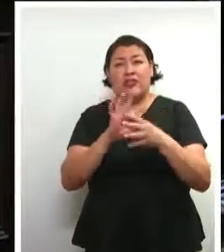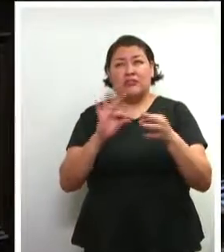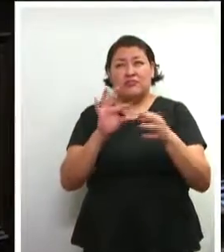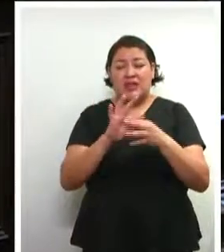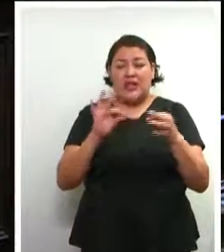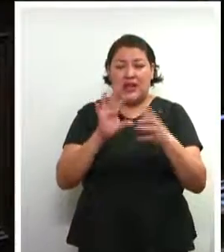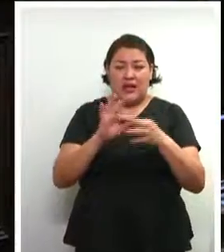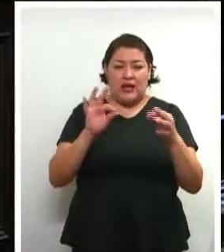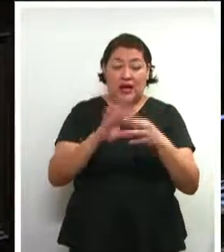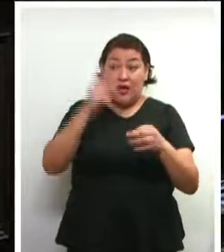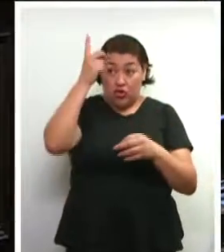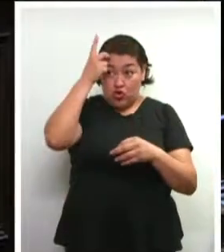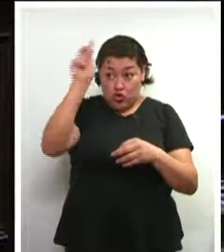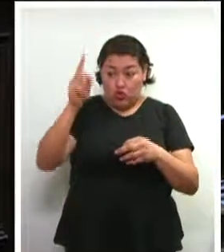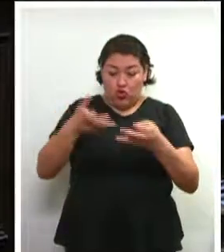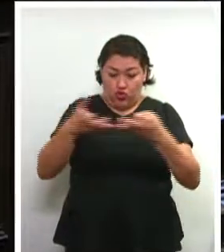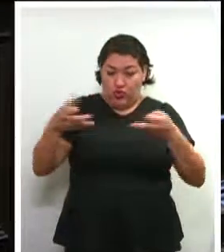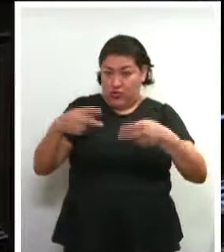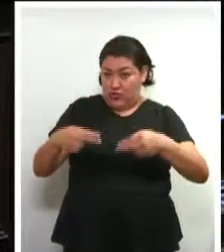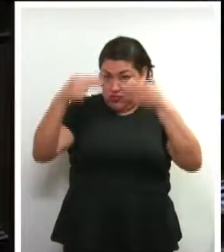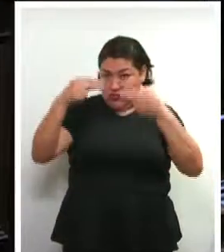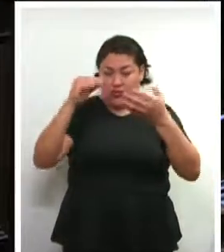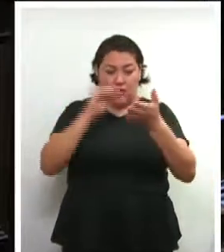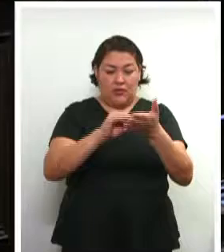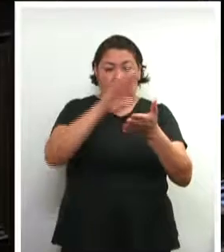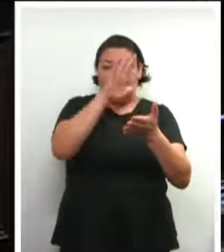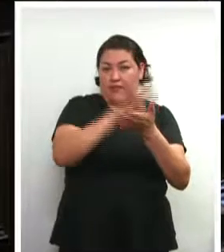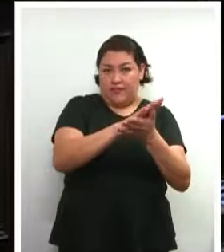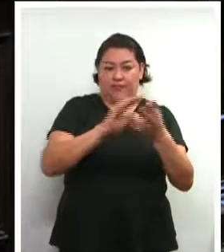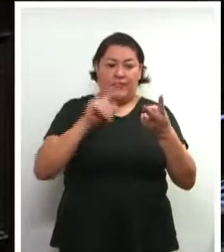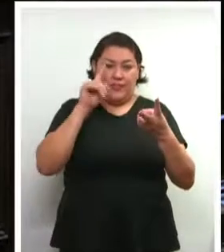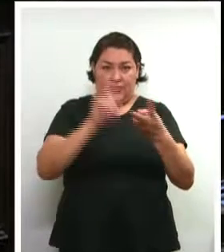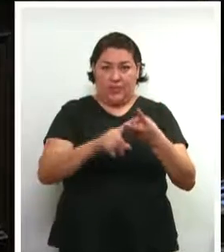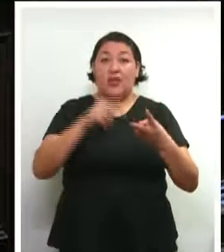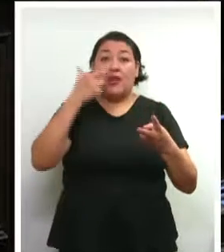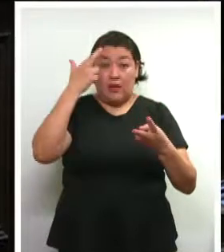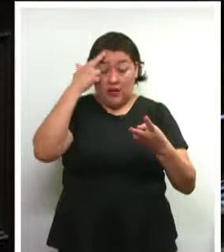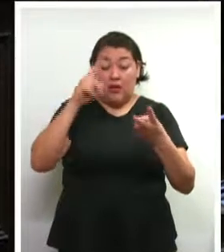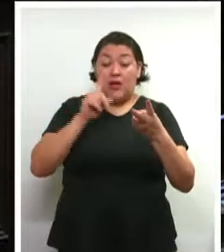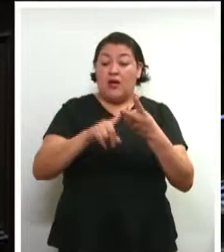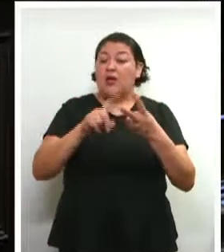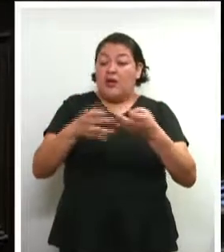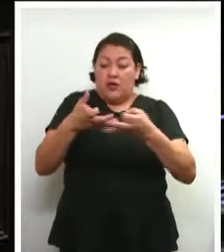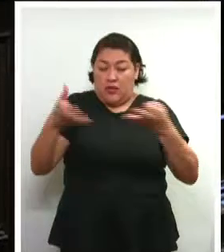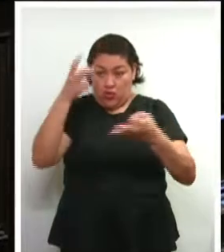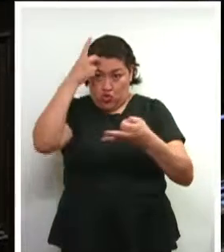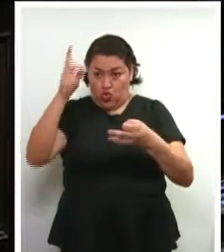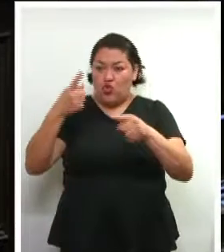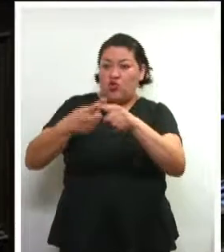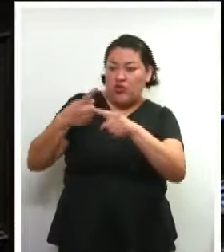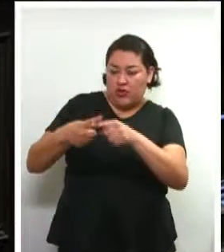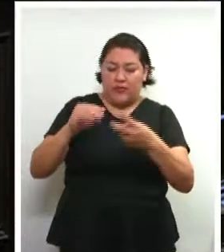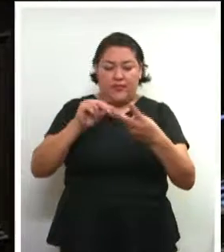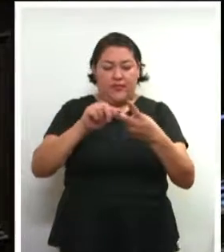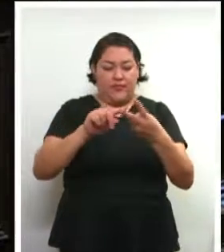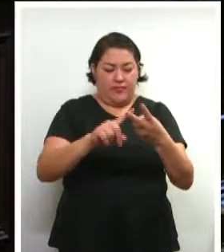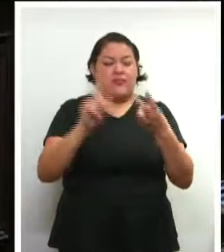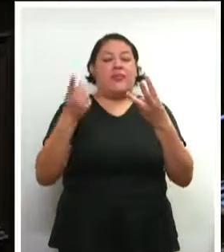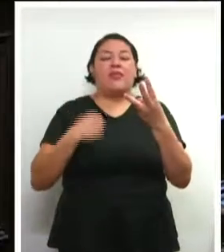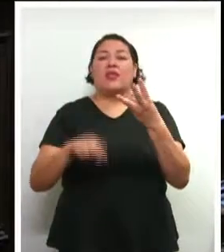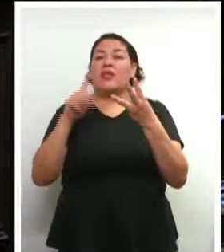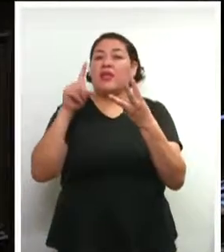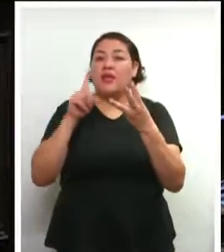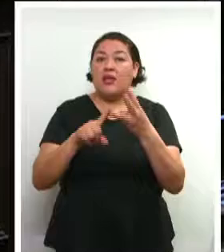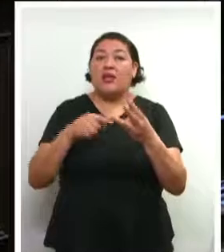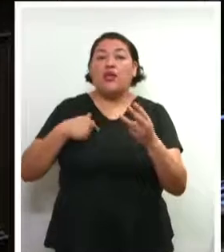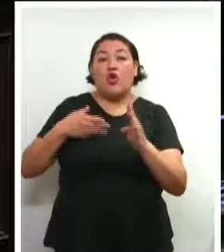registro público de la propiedad y del comercio con la subtesorería del catastro y padrón territorial, y finalmente, a la